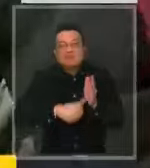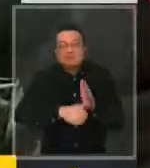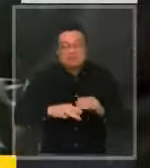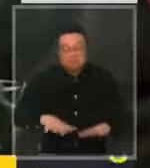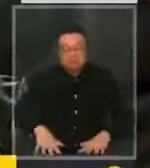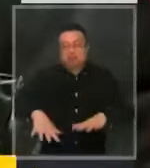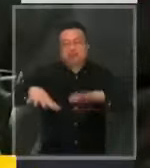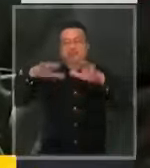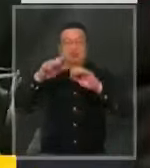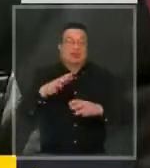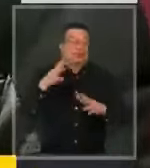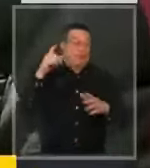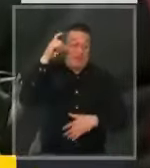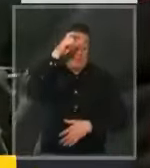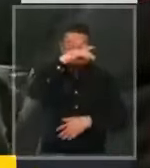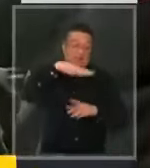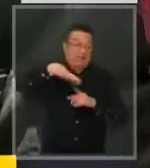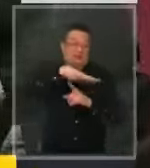muy complejo.